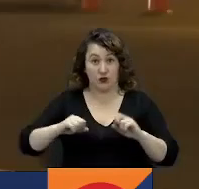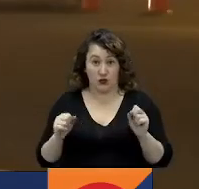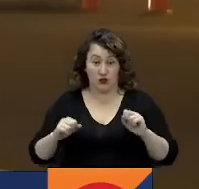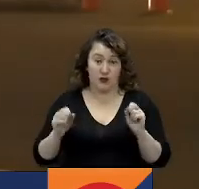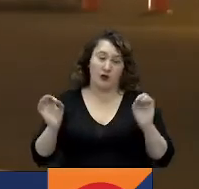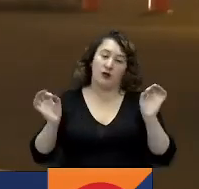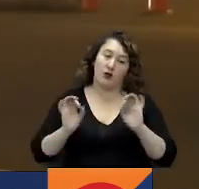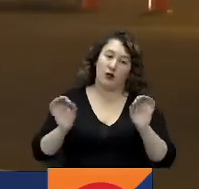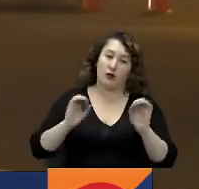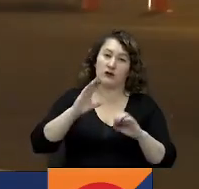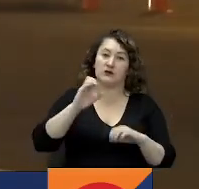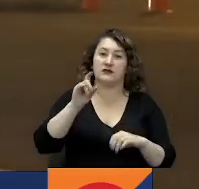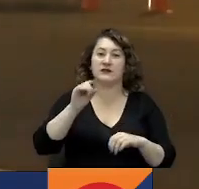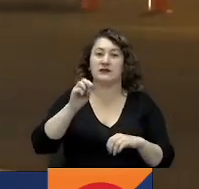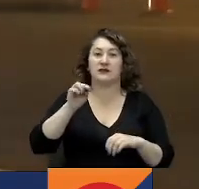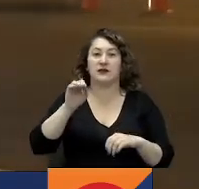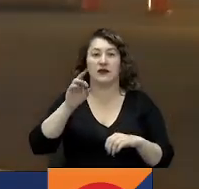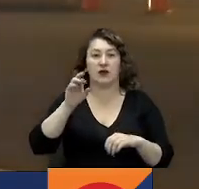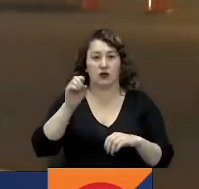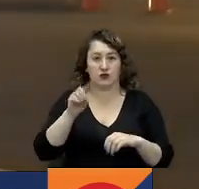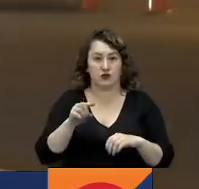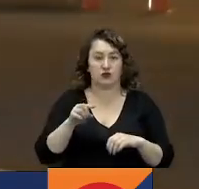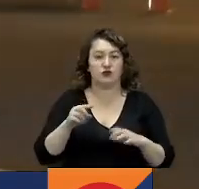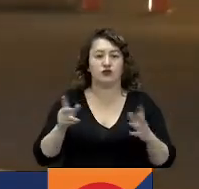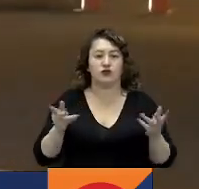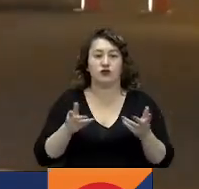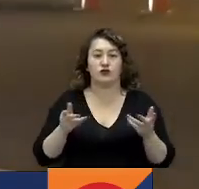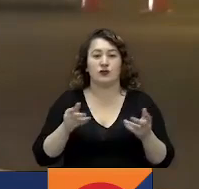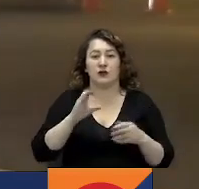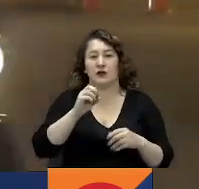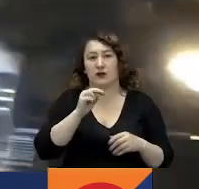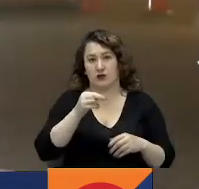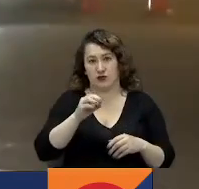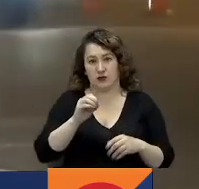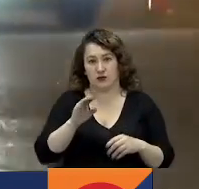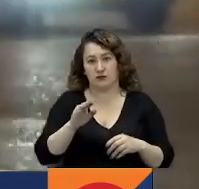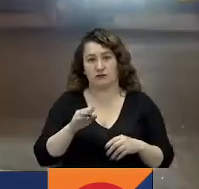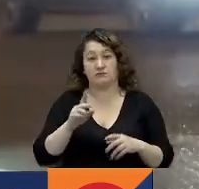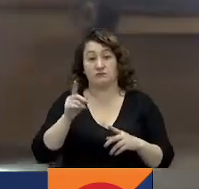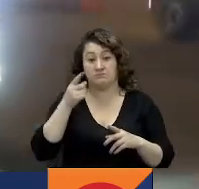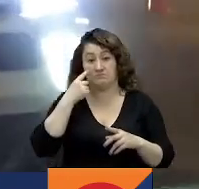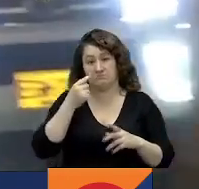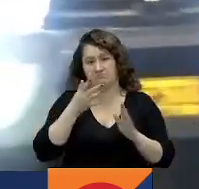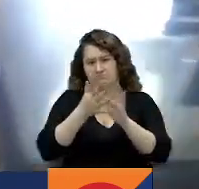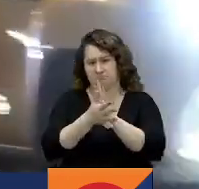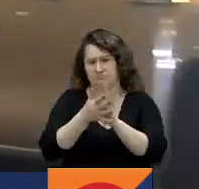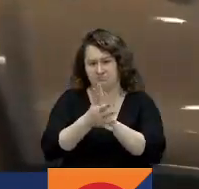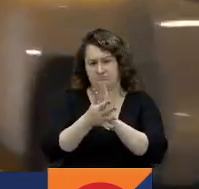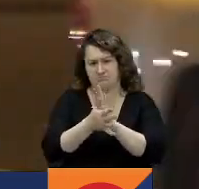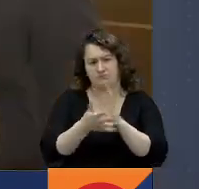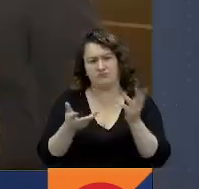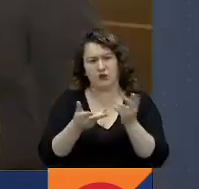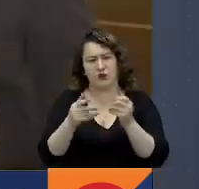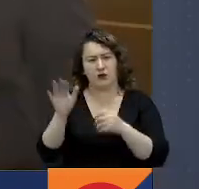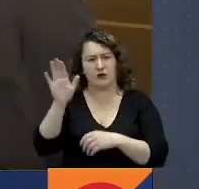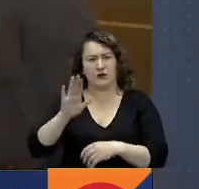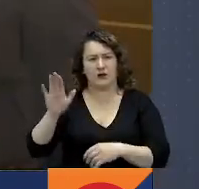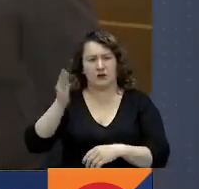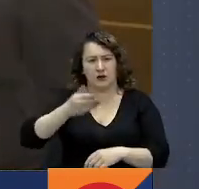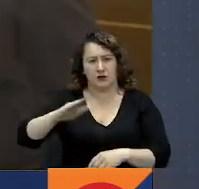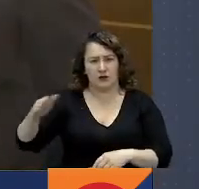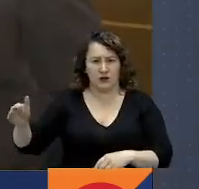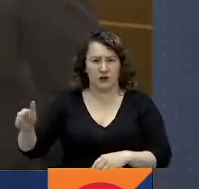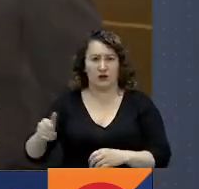vía Cisneros, Puerto Berrío y el sector de Caño Alegre. Información que por supuesto estaremos al tanto desde el departamento de Antioquia. Ismael